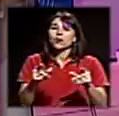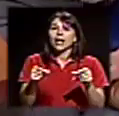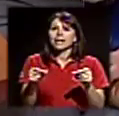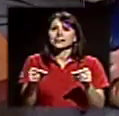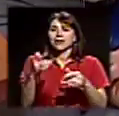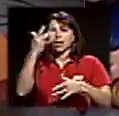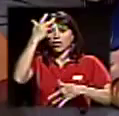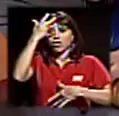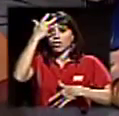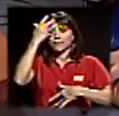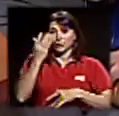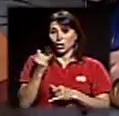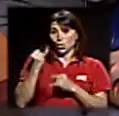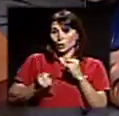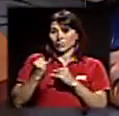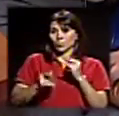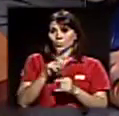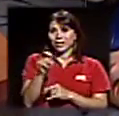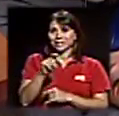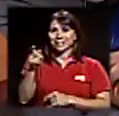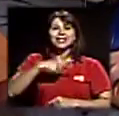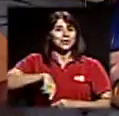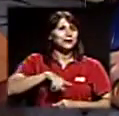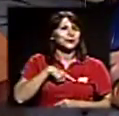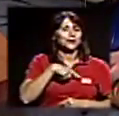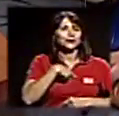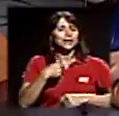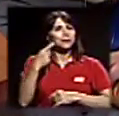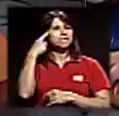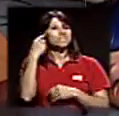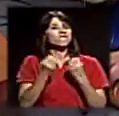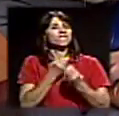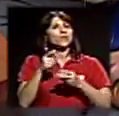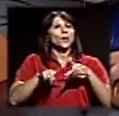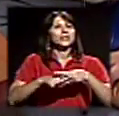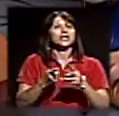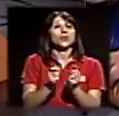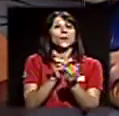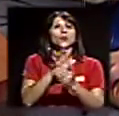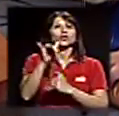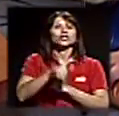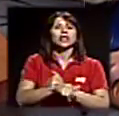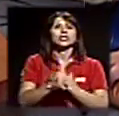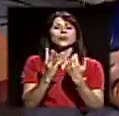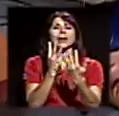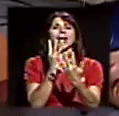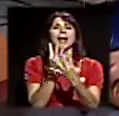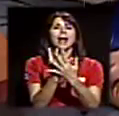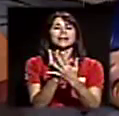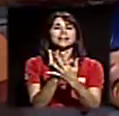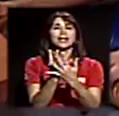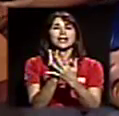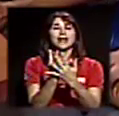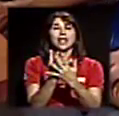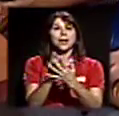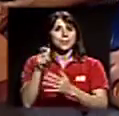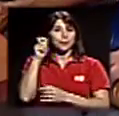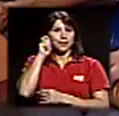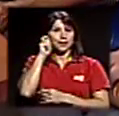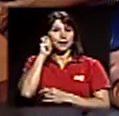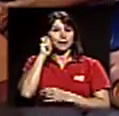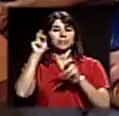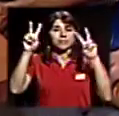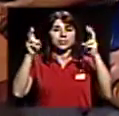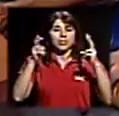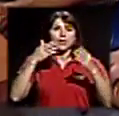en los últimos meses, hemos tenido la inquietud, que tal vez ahorita más adelante contamos, de comenzar con un proyecto en la cárcel del Buen Pastor para trabajar con